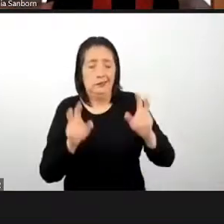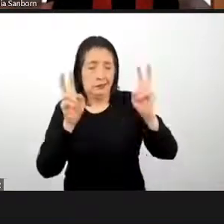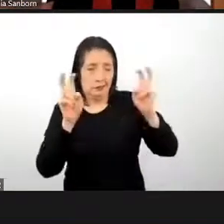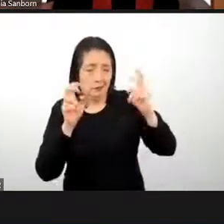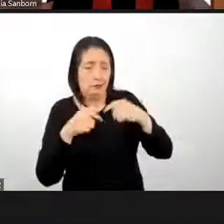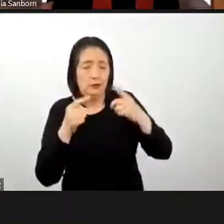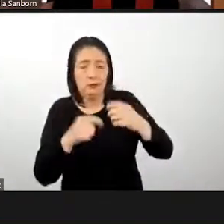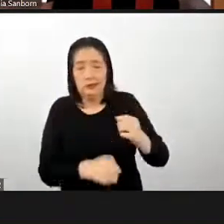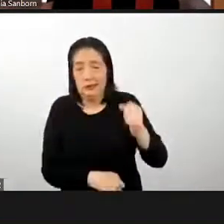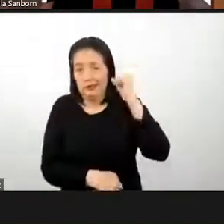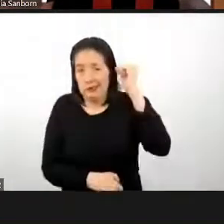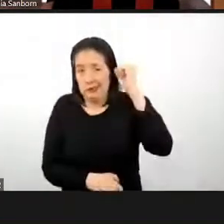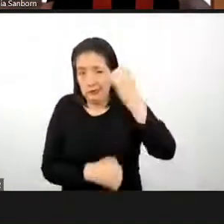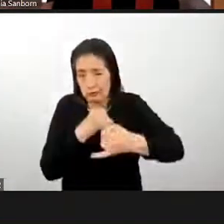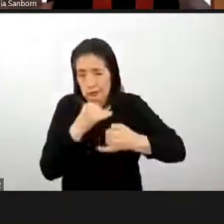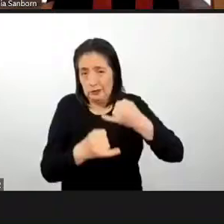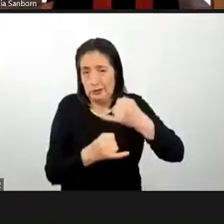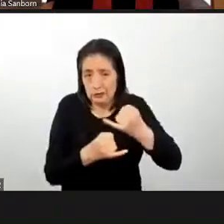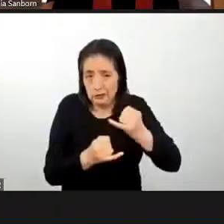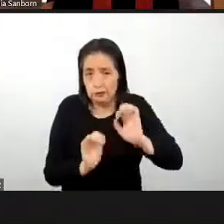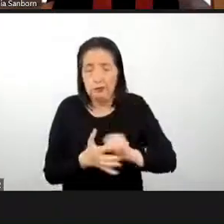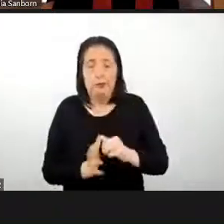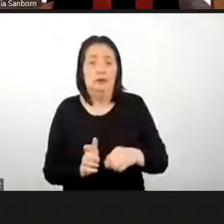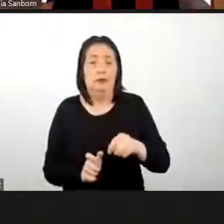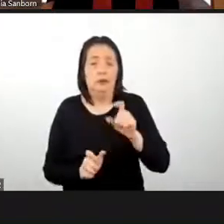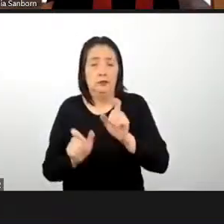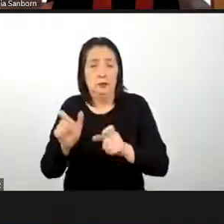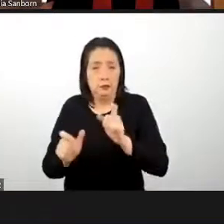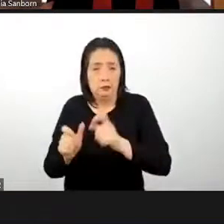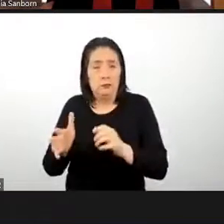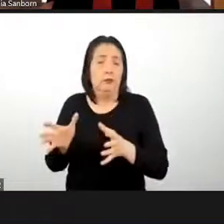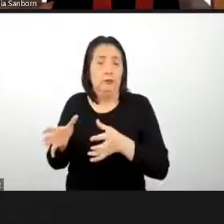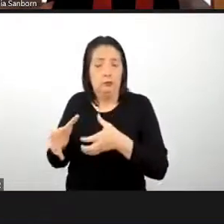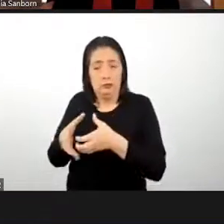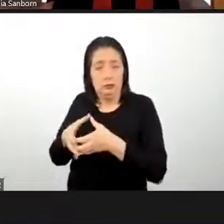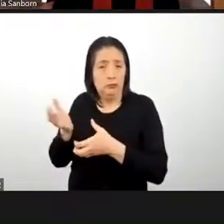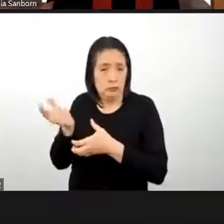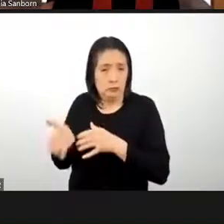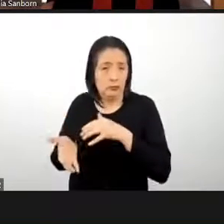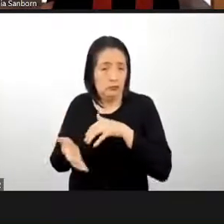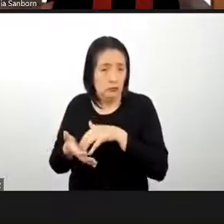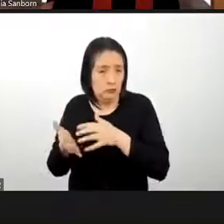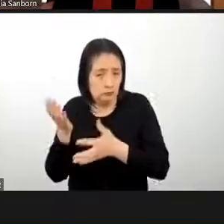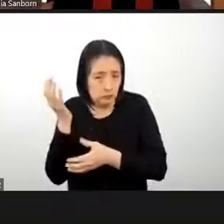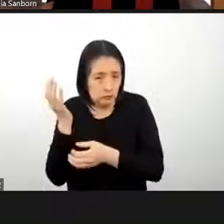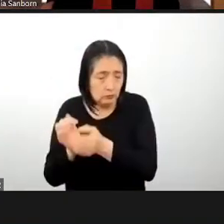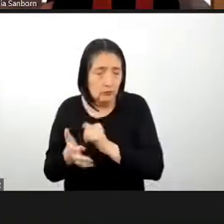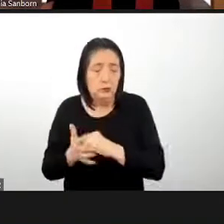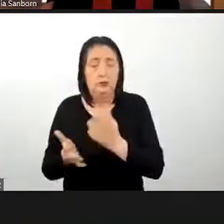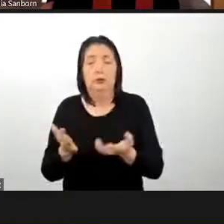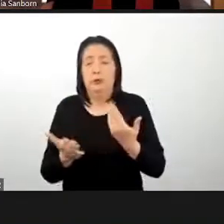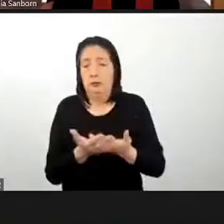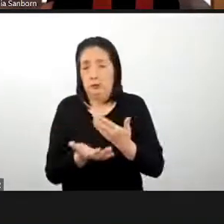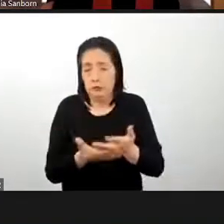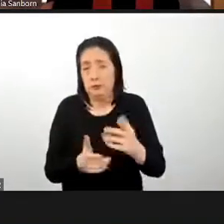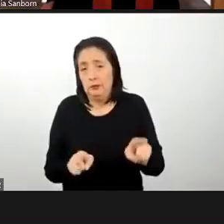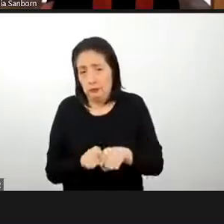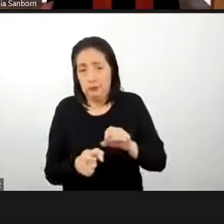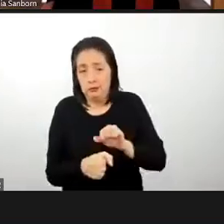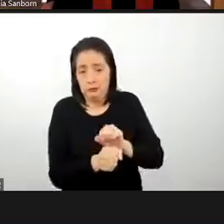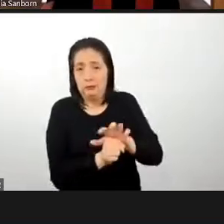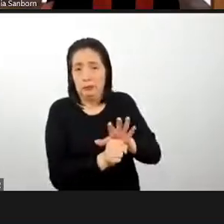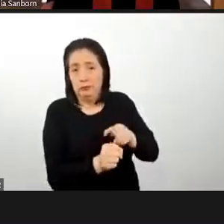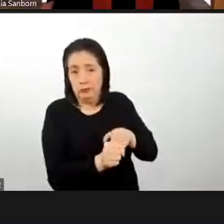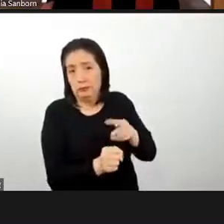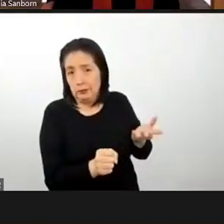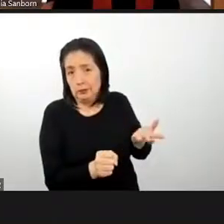derecho internacional. Las personas en situación de vulnerabilidad. Esto nos lo ha demostrado claramente una vez más, pues la pandemia, que unos derechos